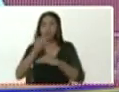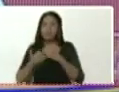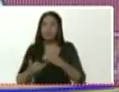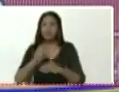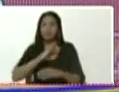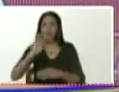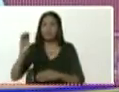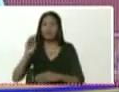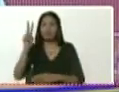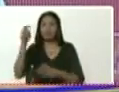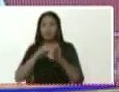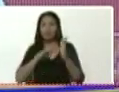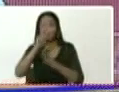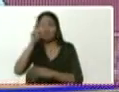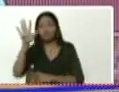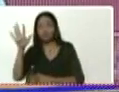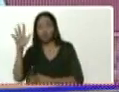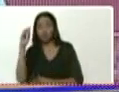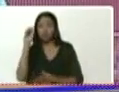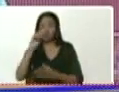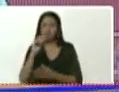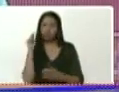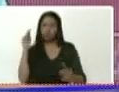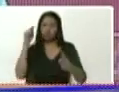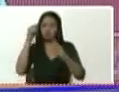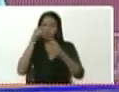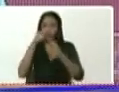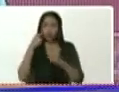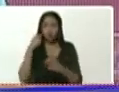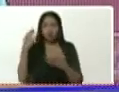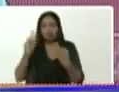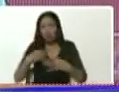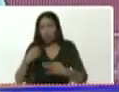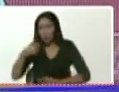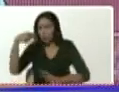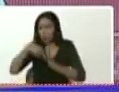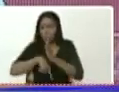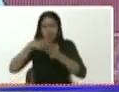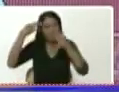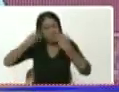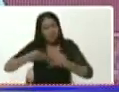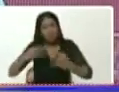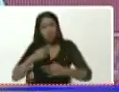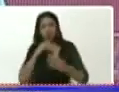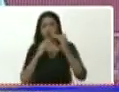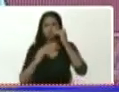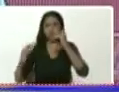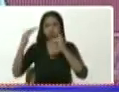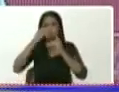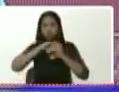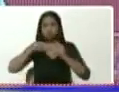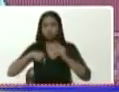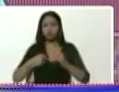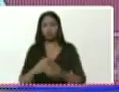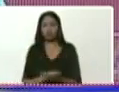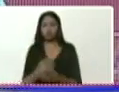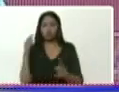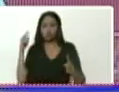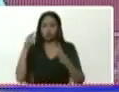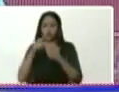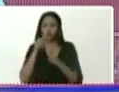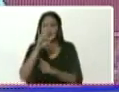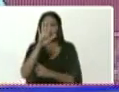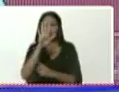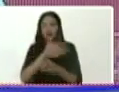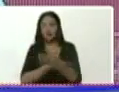2025 colocamos una meta que estoy muy, pero muy seguro que vamos a superar, llegar a las